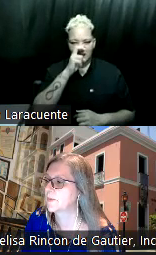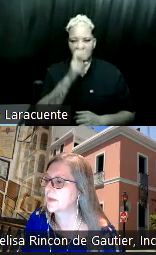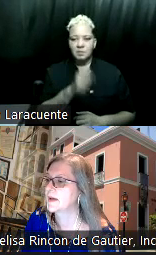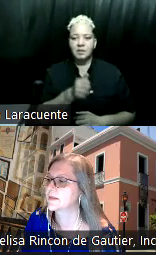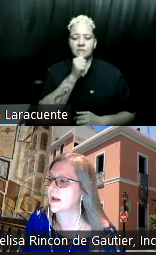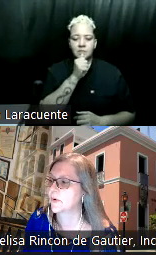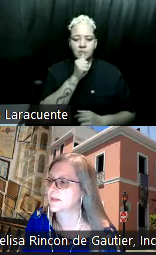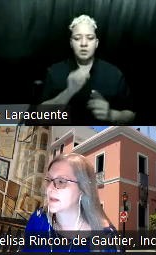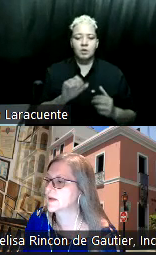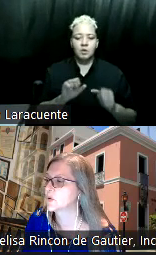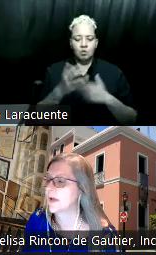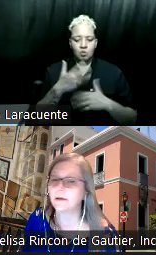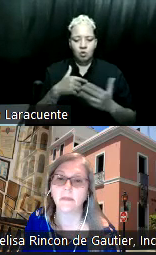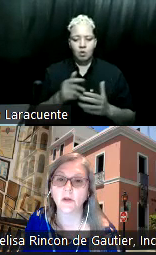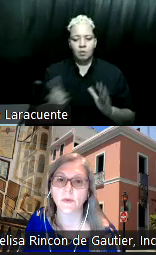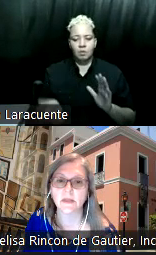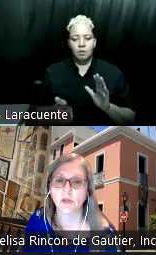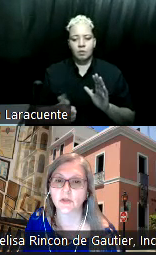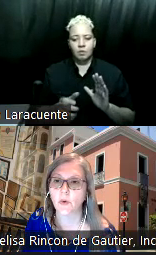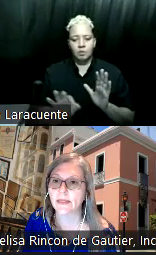Sociabilidades Prohibidas de la Policía Insular